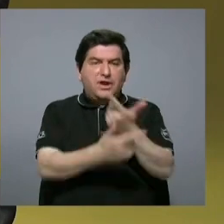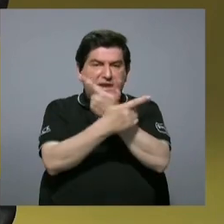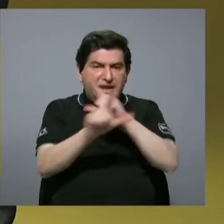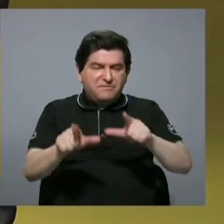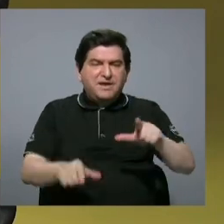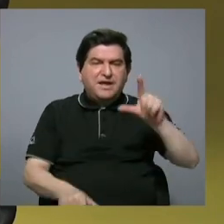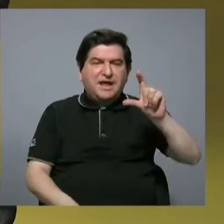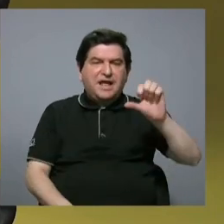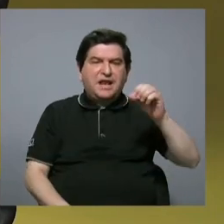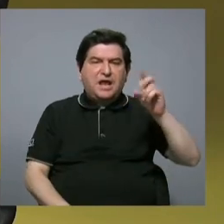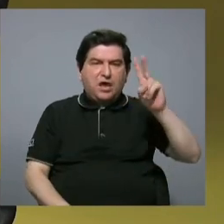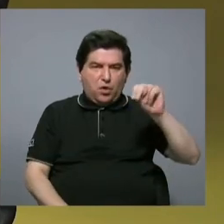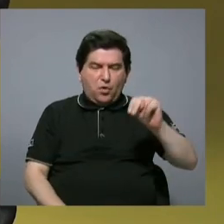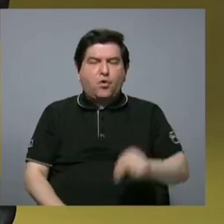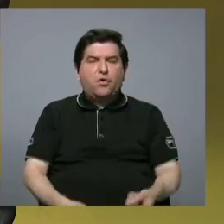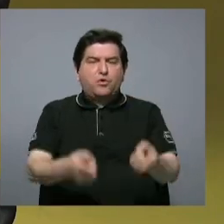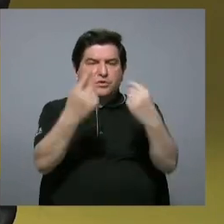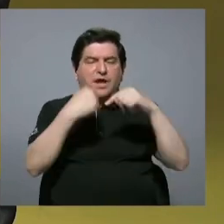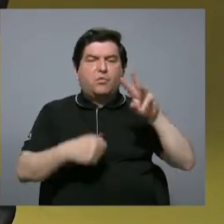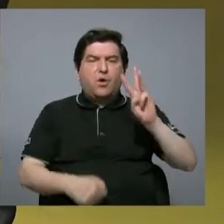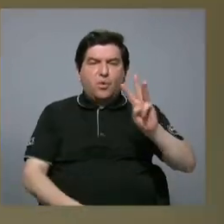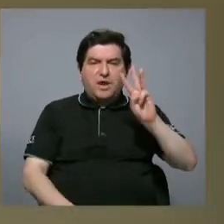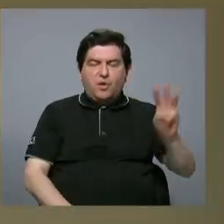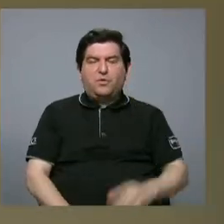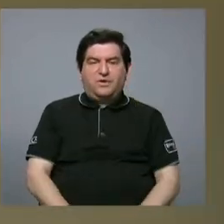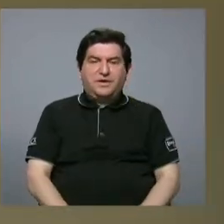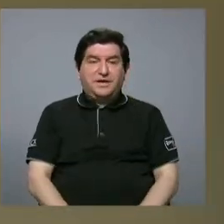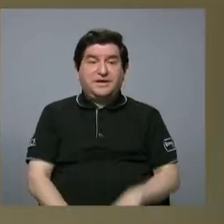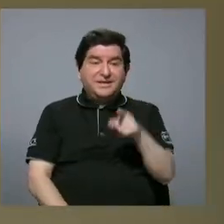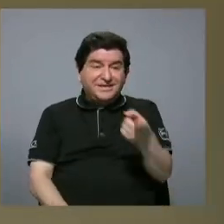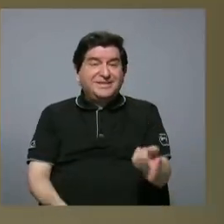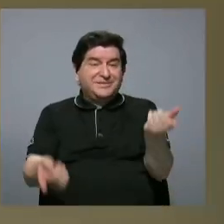trajo a William Walker para que... Y con William Walker